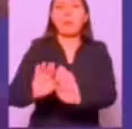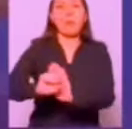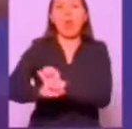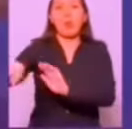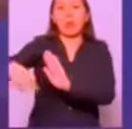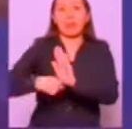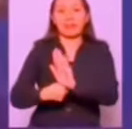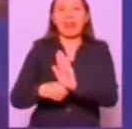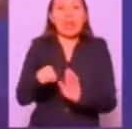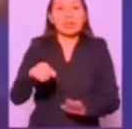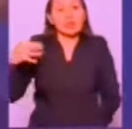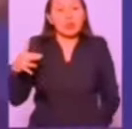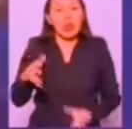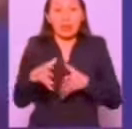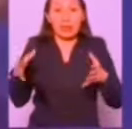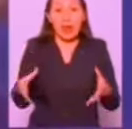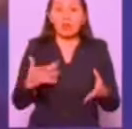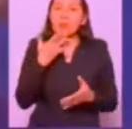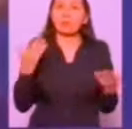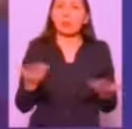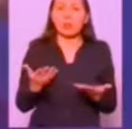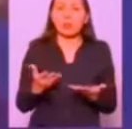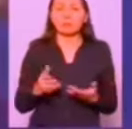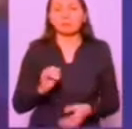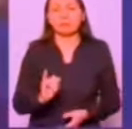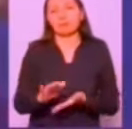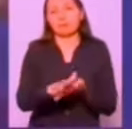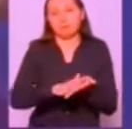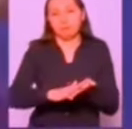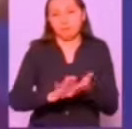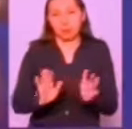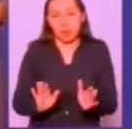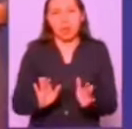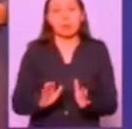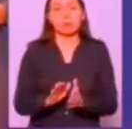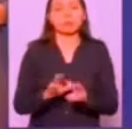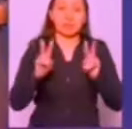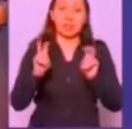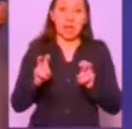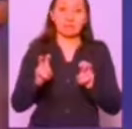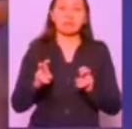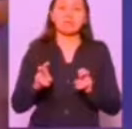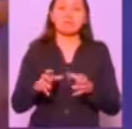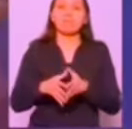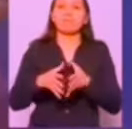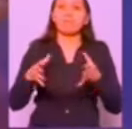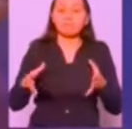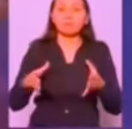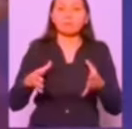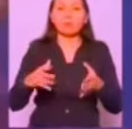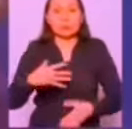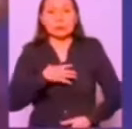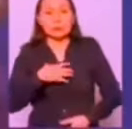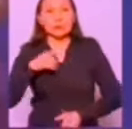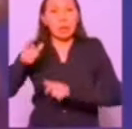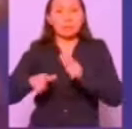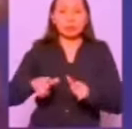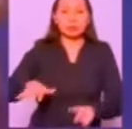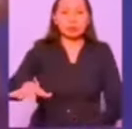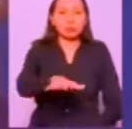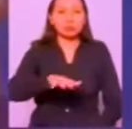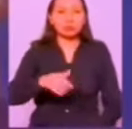Esto tiene una importancia radical, porque si, por ejemplo, en un tema que ha sido tan, que genera tanto temor en la